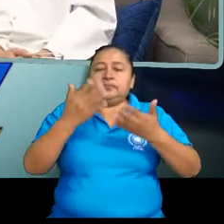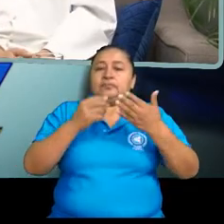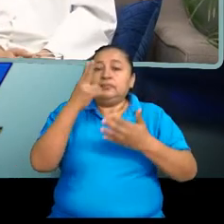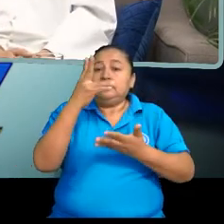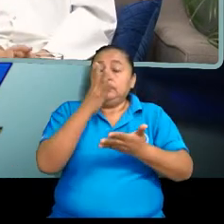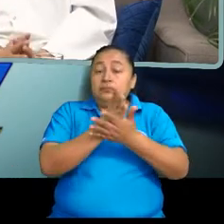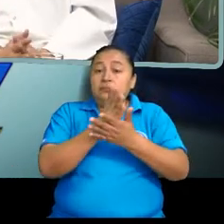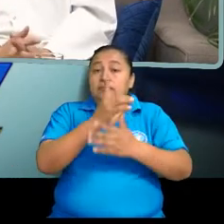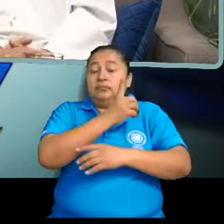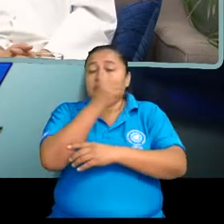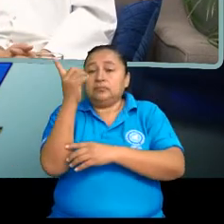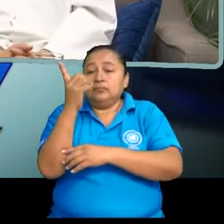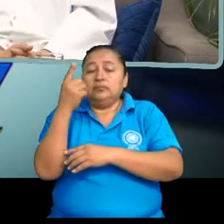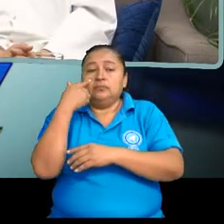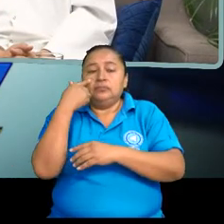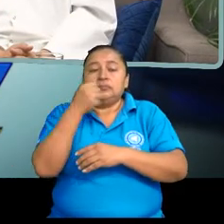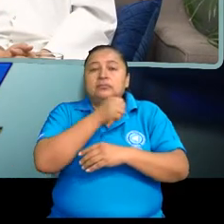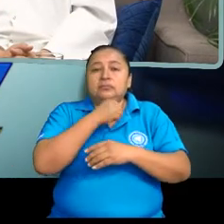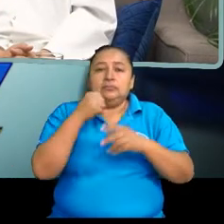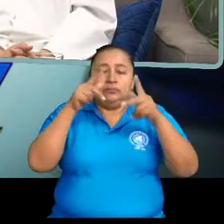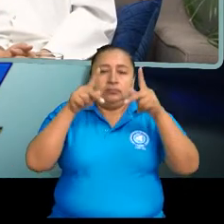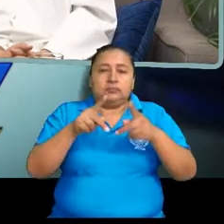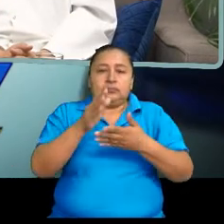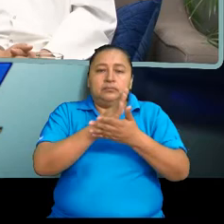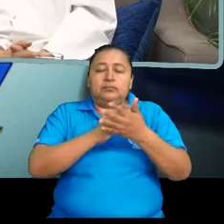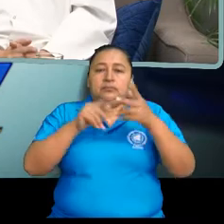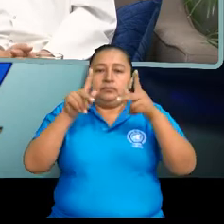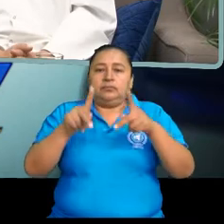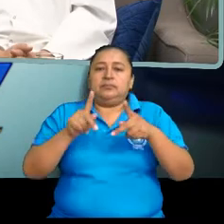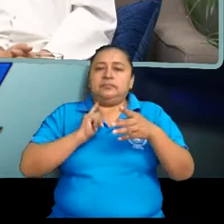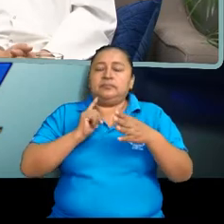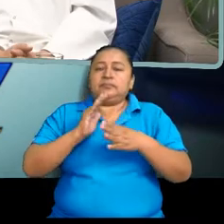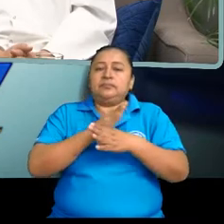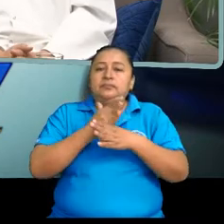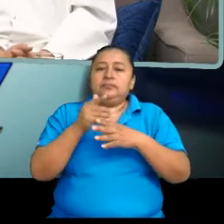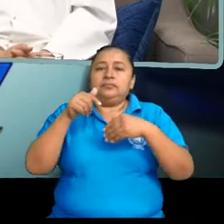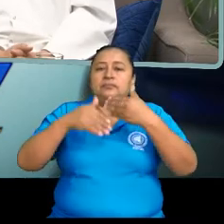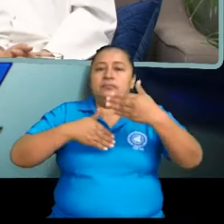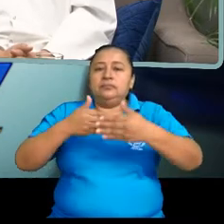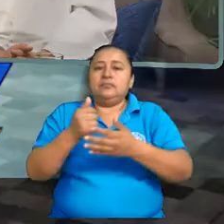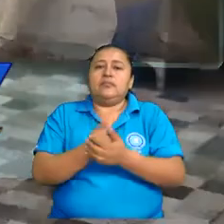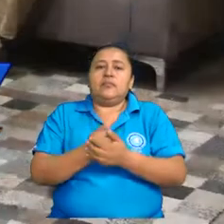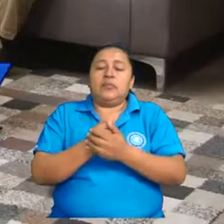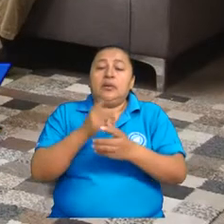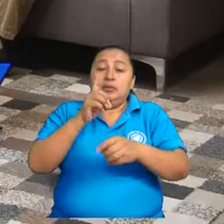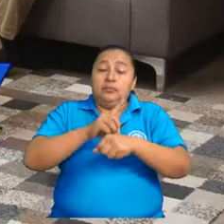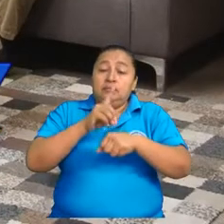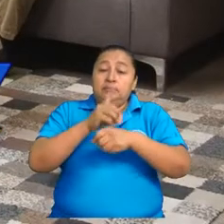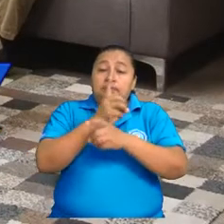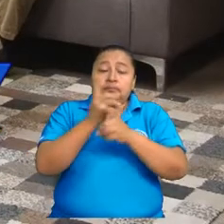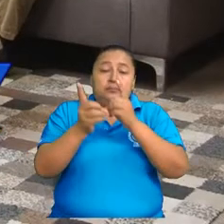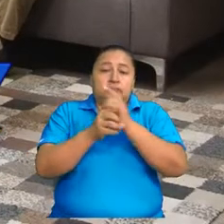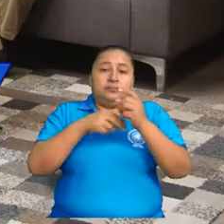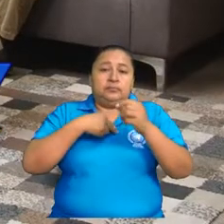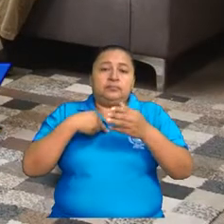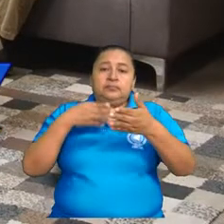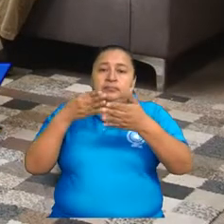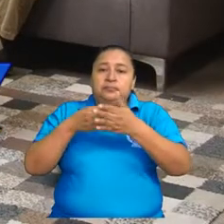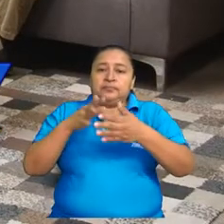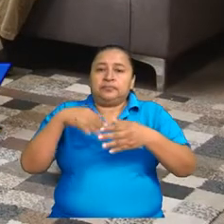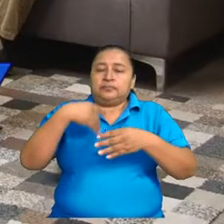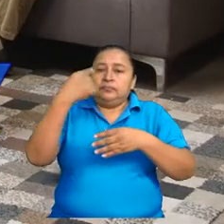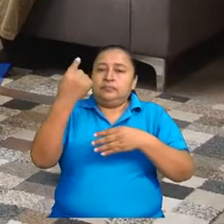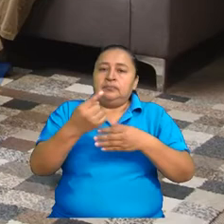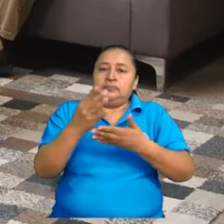día, las muestras que tenemos que estar corriendo. Y... Doctor, tenemos que hacer una pausa, pero al volver quisiera que